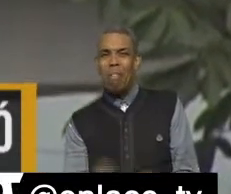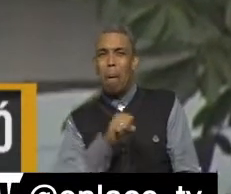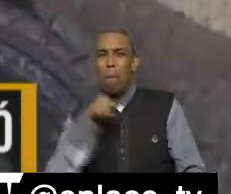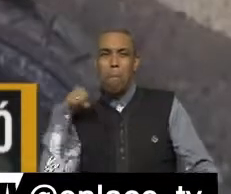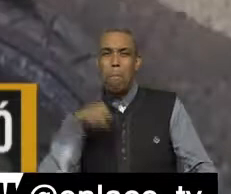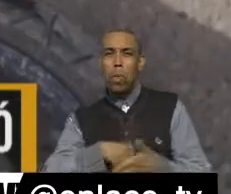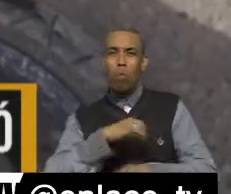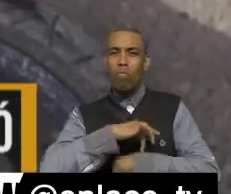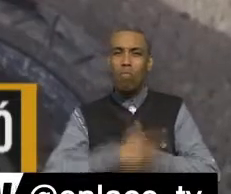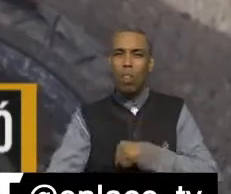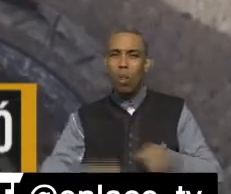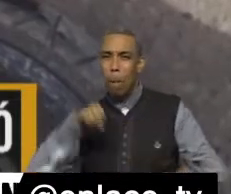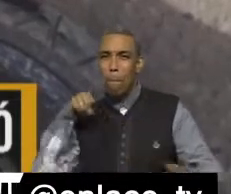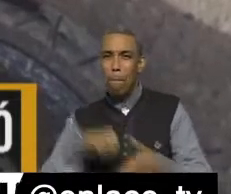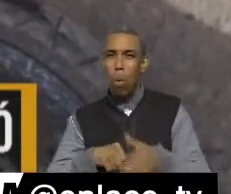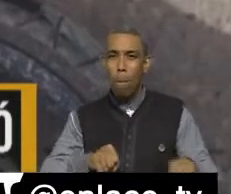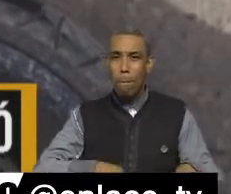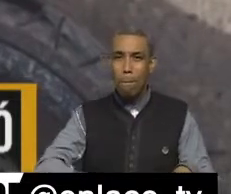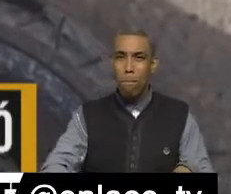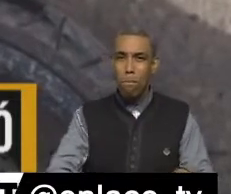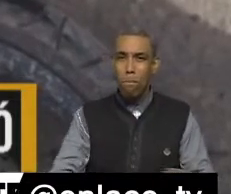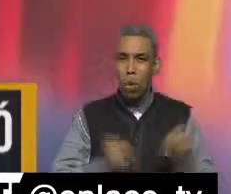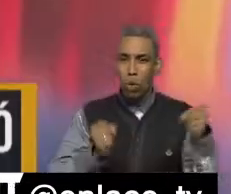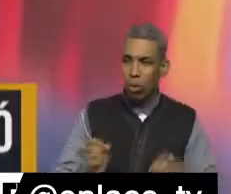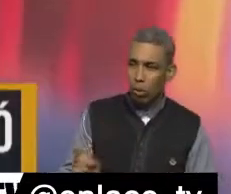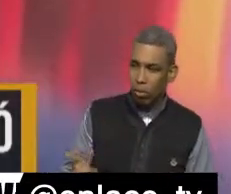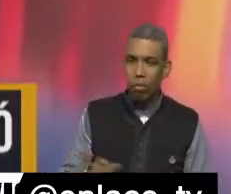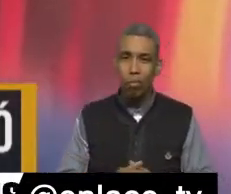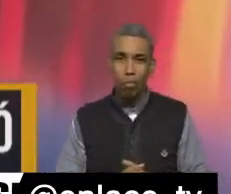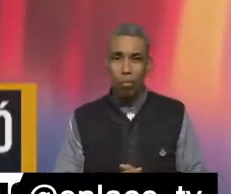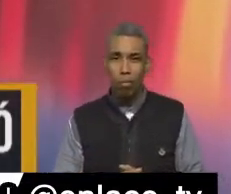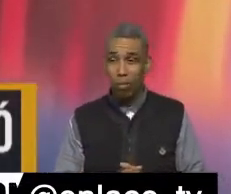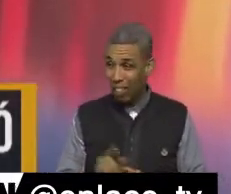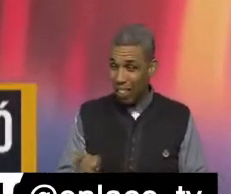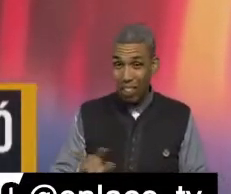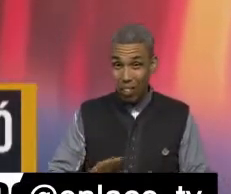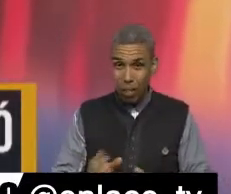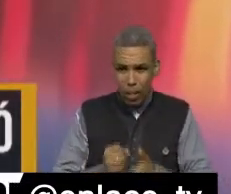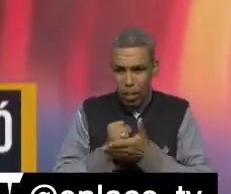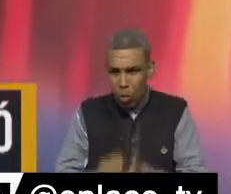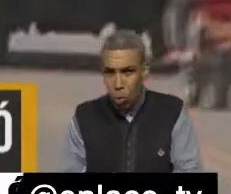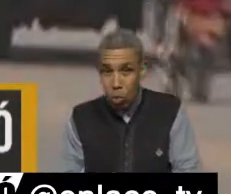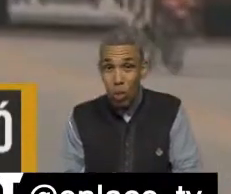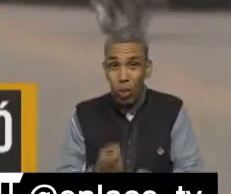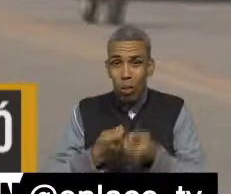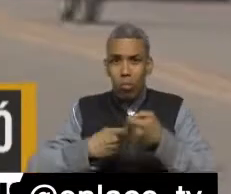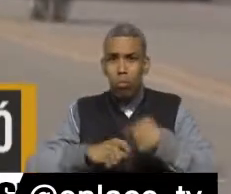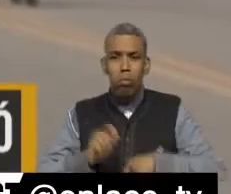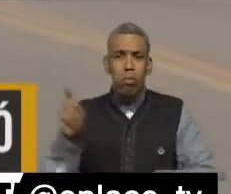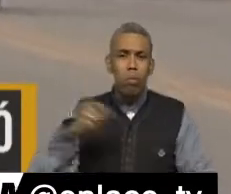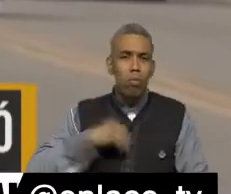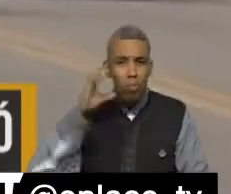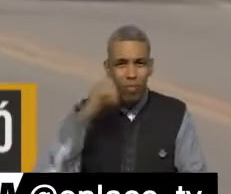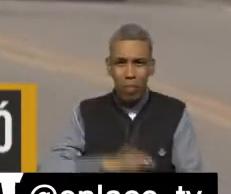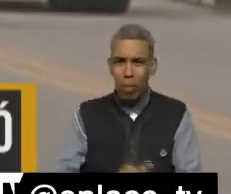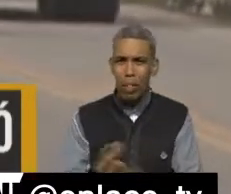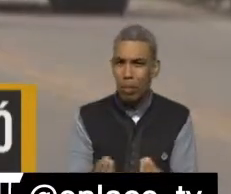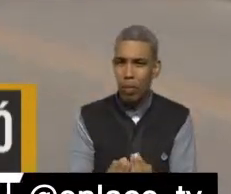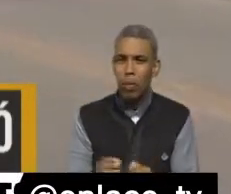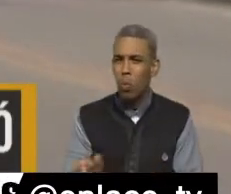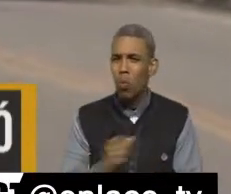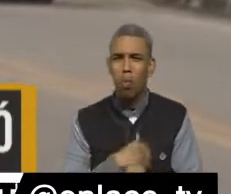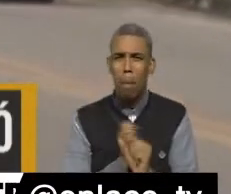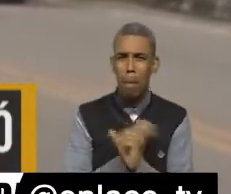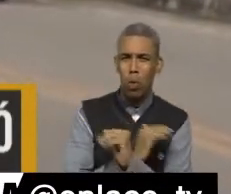lesionado. Así quedó la motocicleta en la que se movilizaba. Jiménez fue atendido y llevado a un centro asistencial. Por esta vía transitan aproximadamente